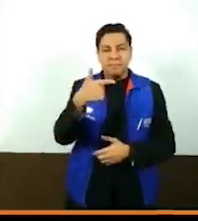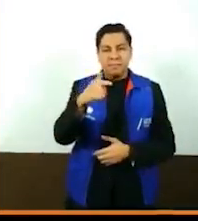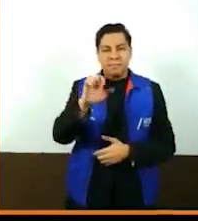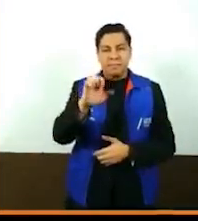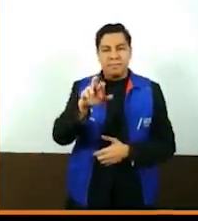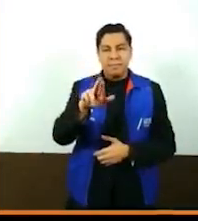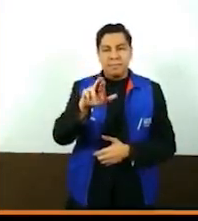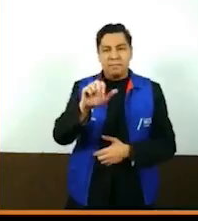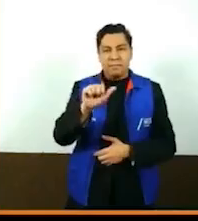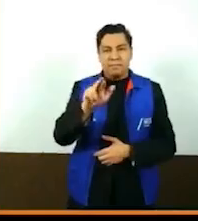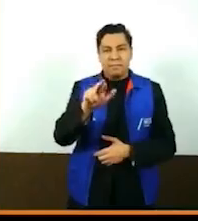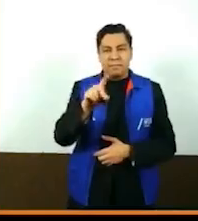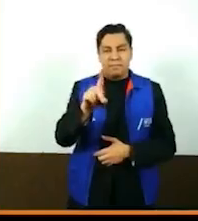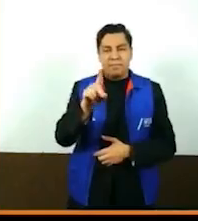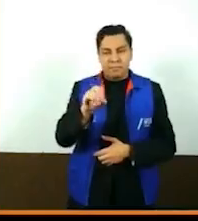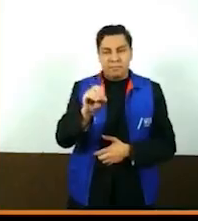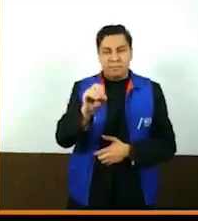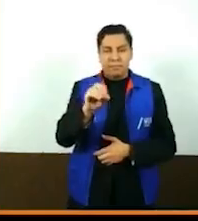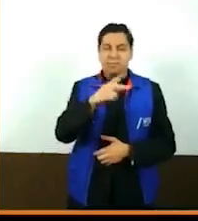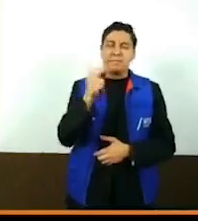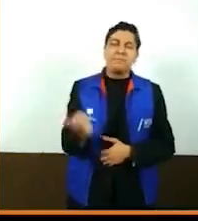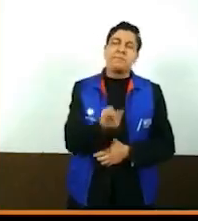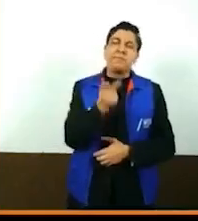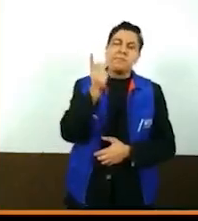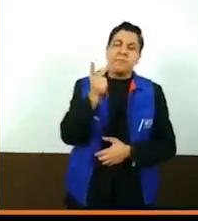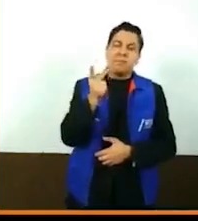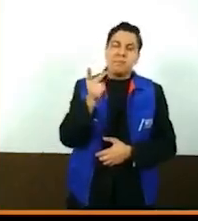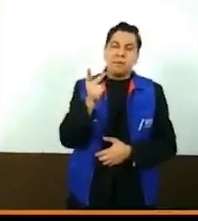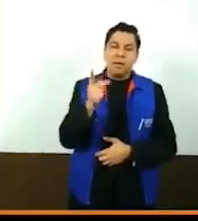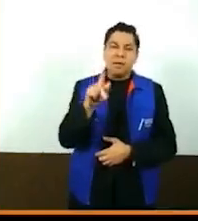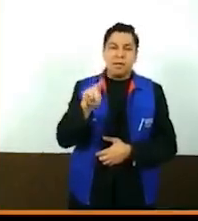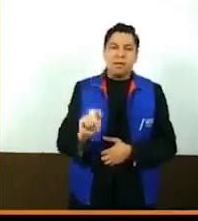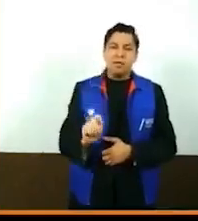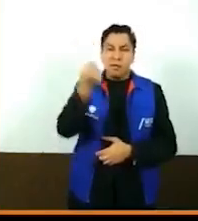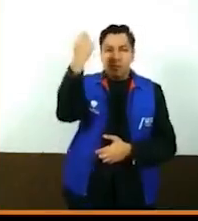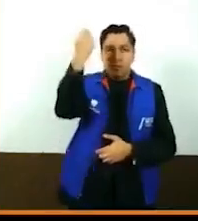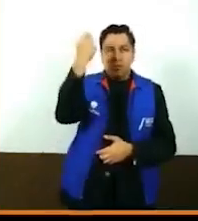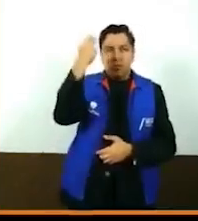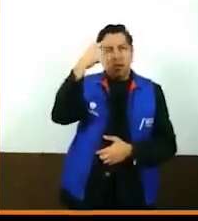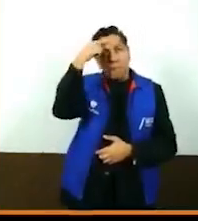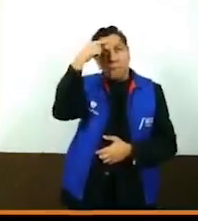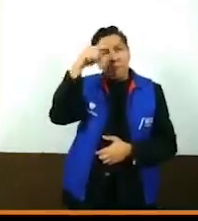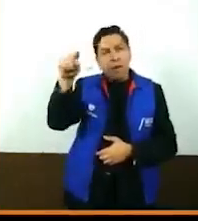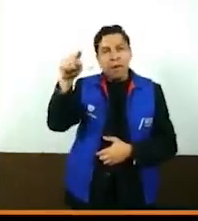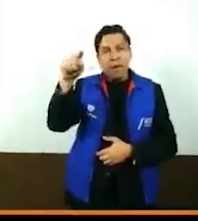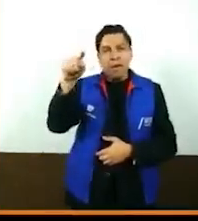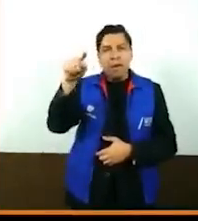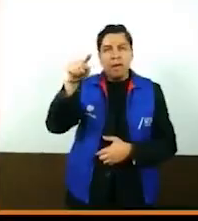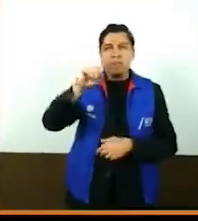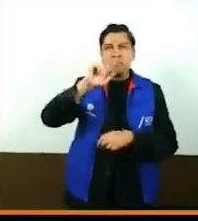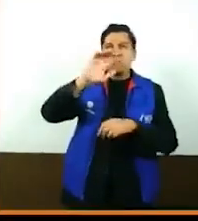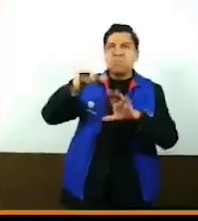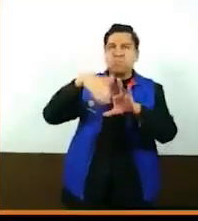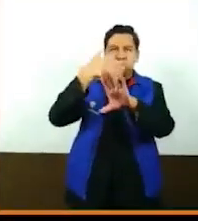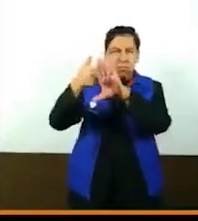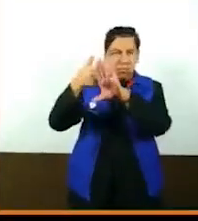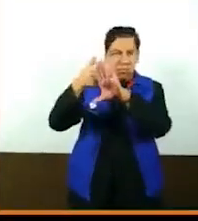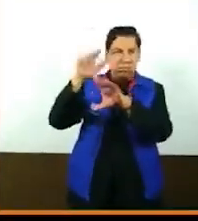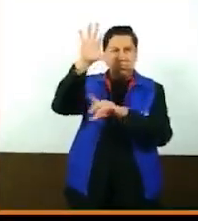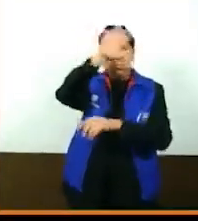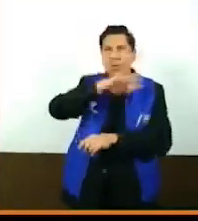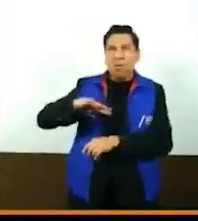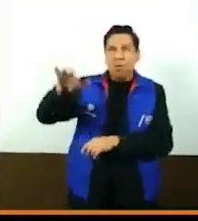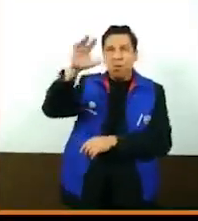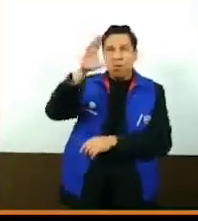¿no? Gerardo, ¿cómo han implementado tecnologías para reducir el impacto ambiental y promover